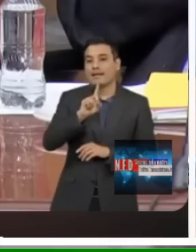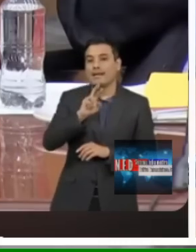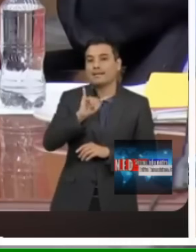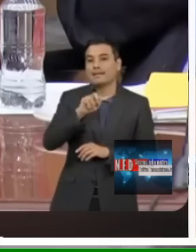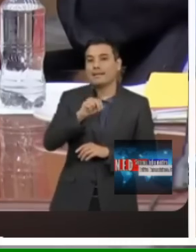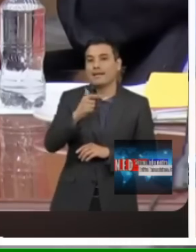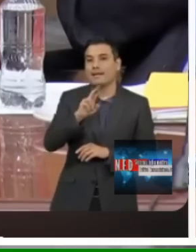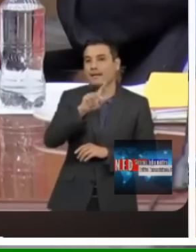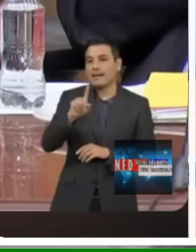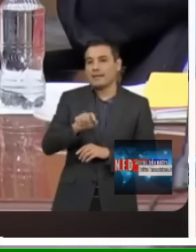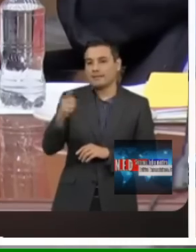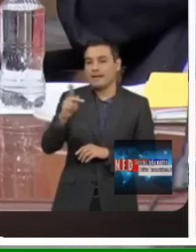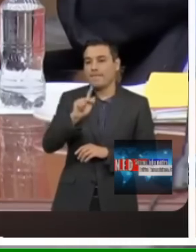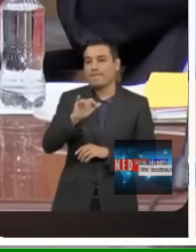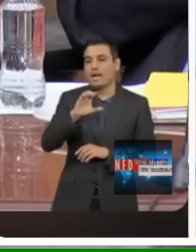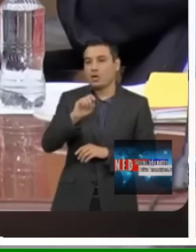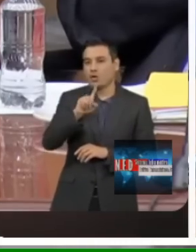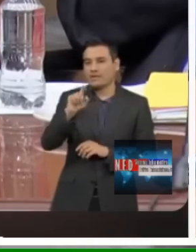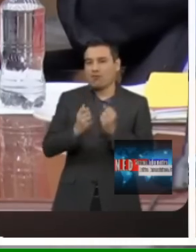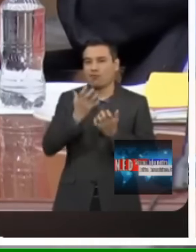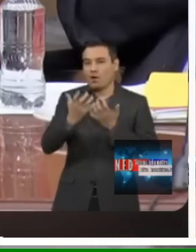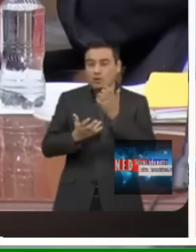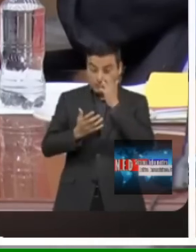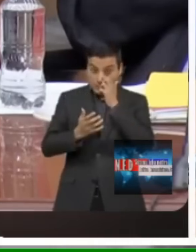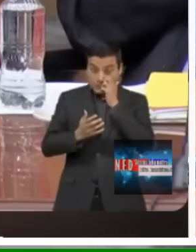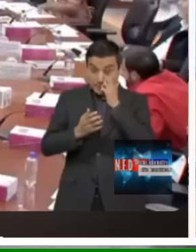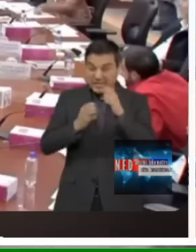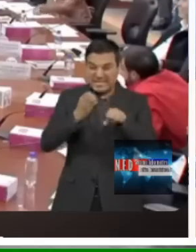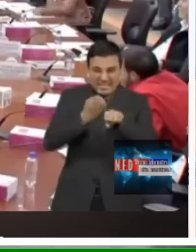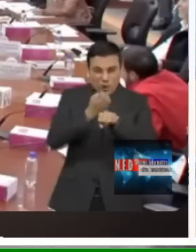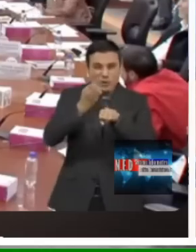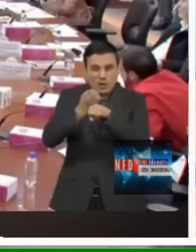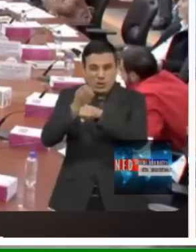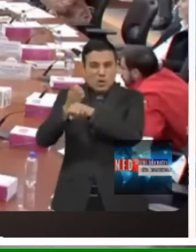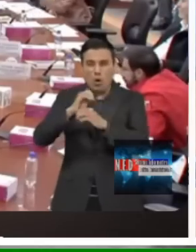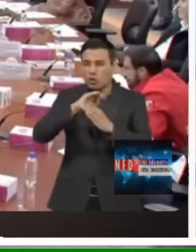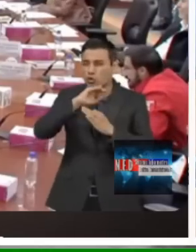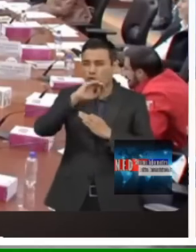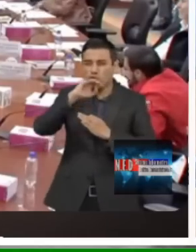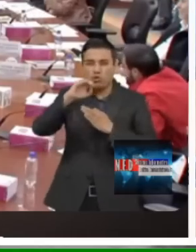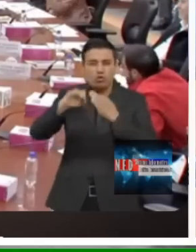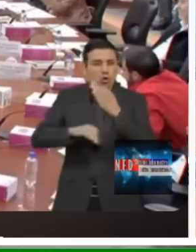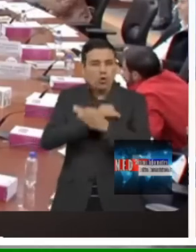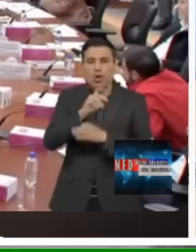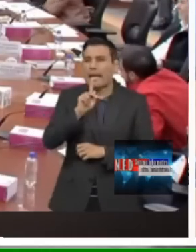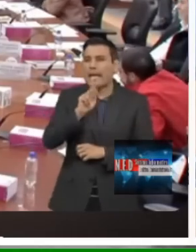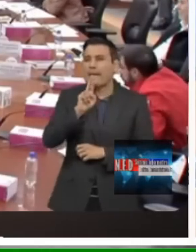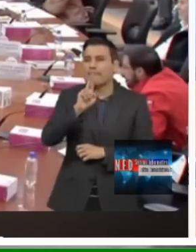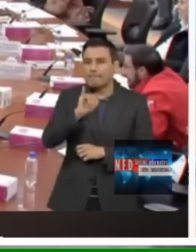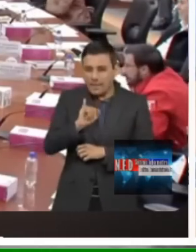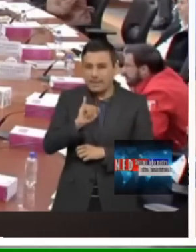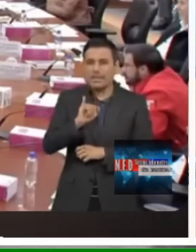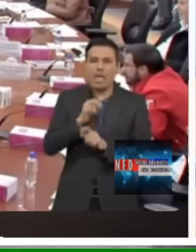Salinas Pliego se opuso y se fue a un juicio, sabiendo que el Poder Judicial, como siempre, lo va a